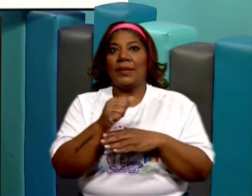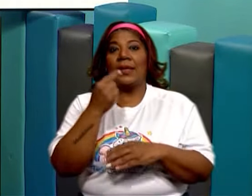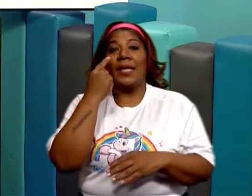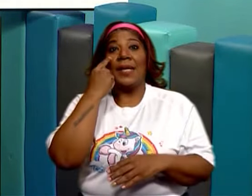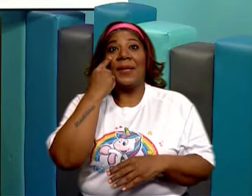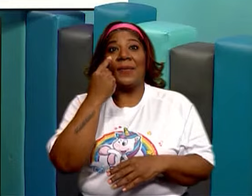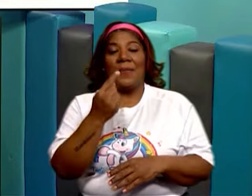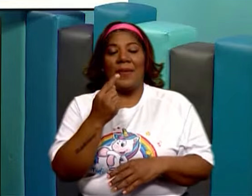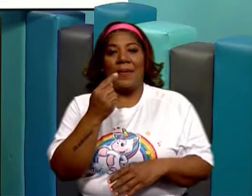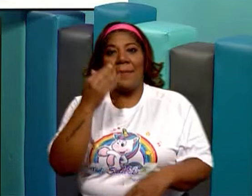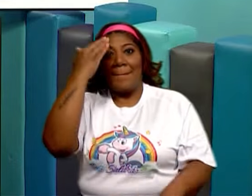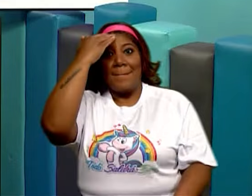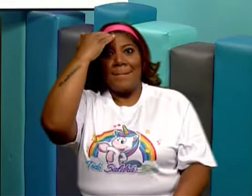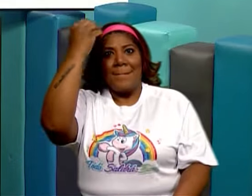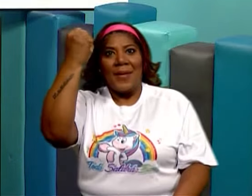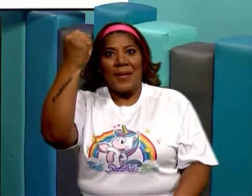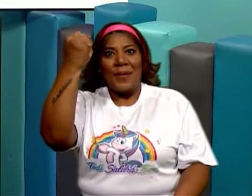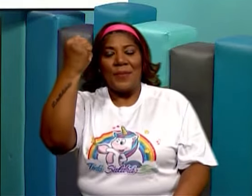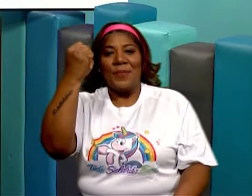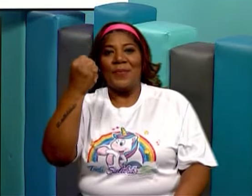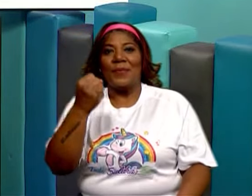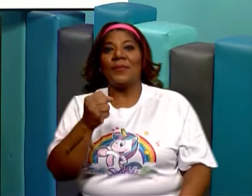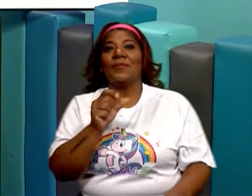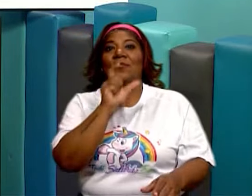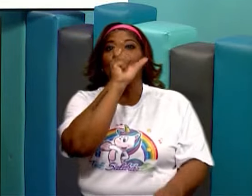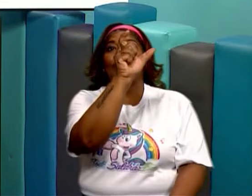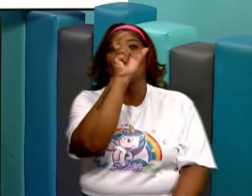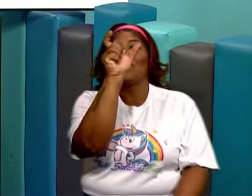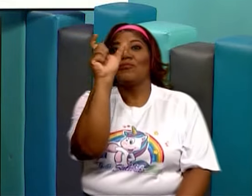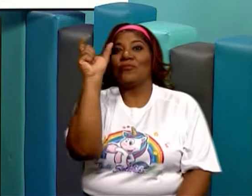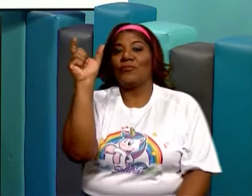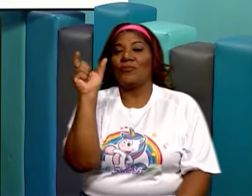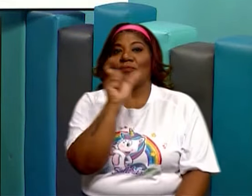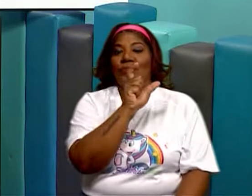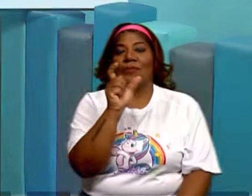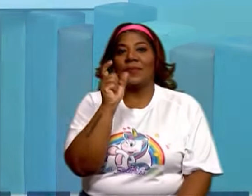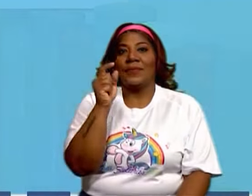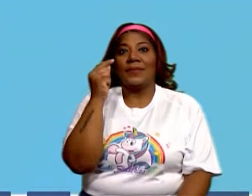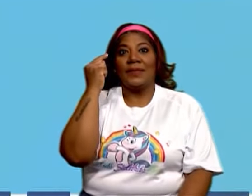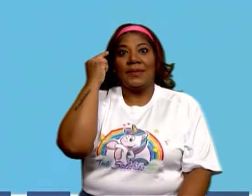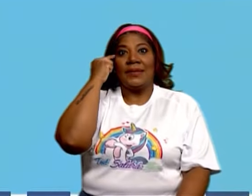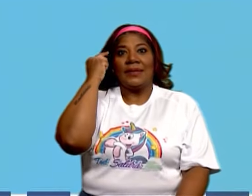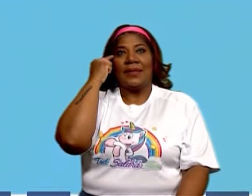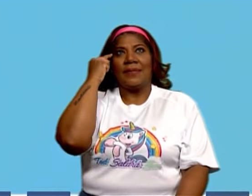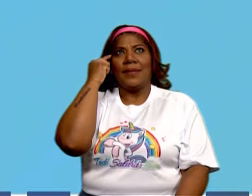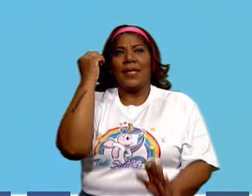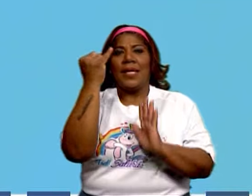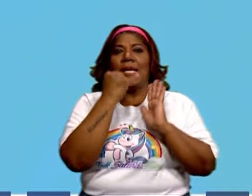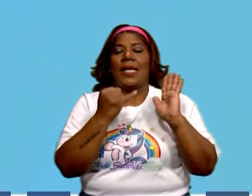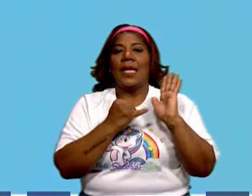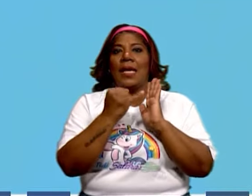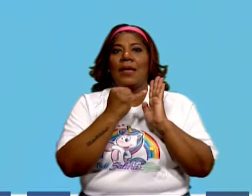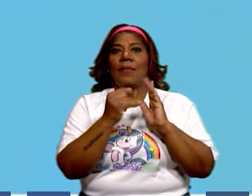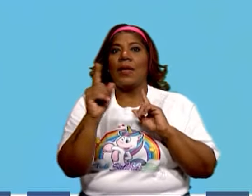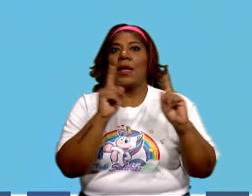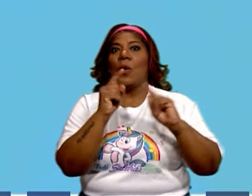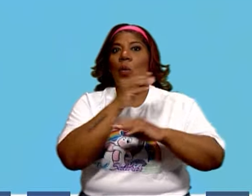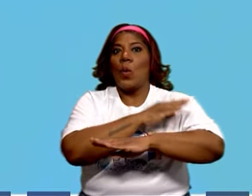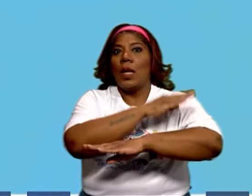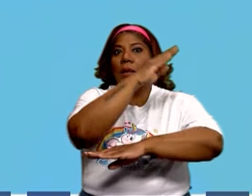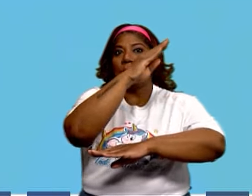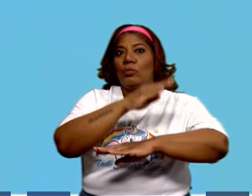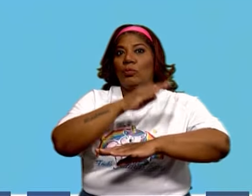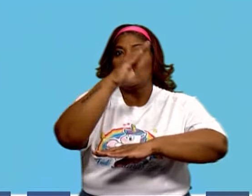Te tengo un memorama. Nuestras tarjetas para recordar, para ver las imágenes, cuál es una montaña,